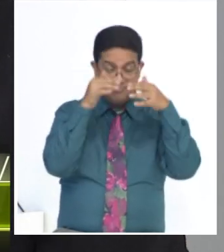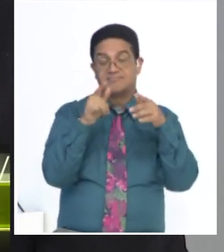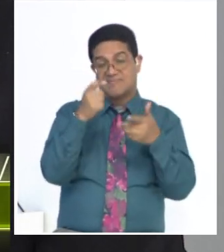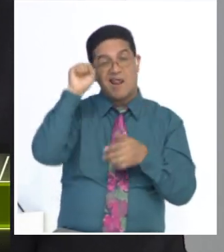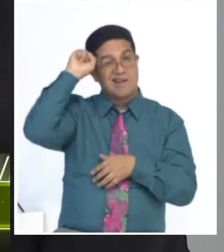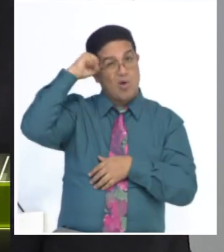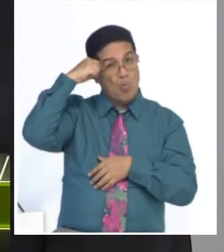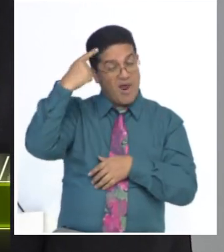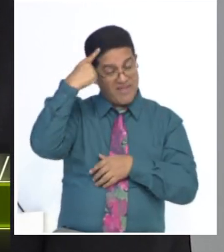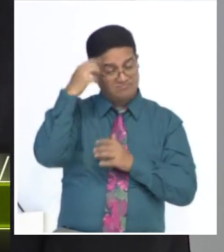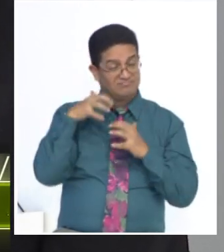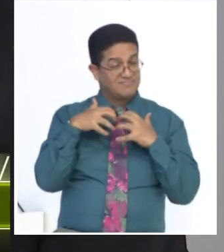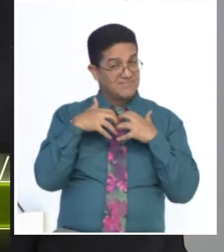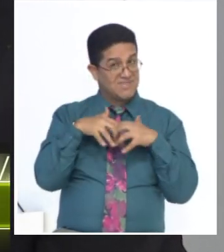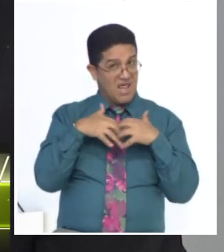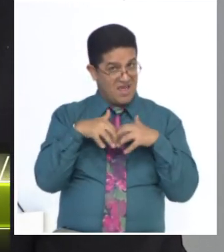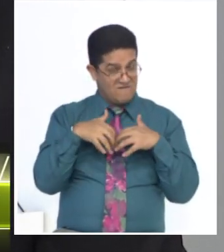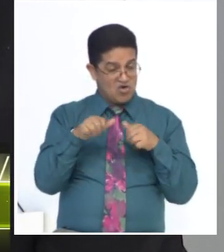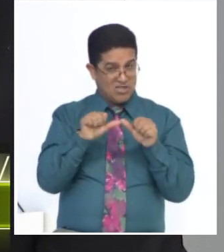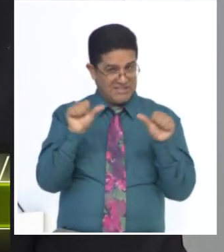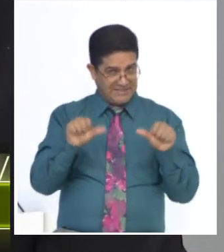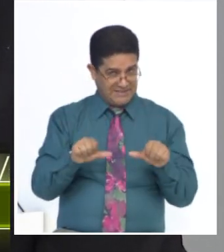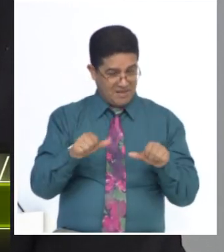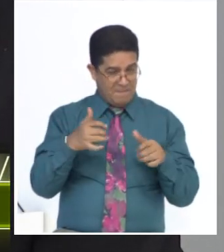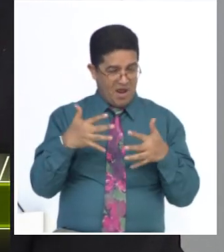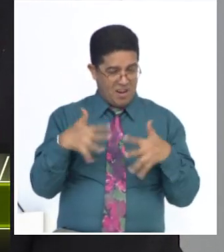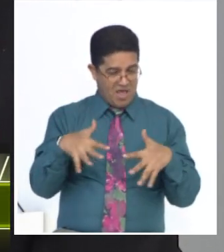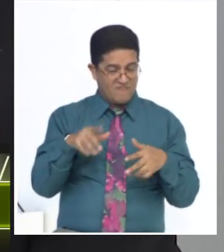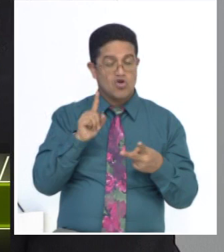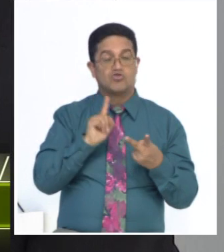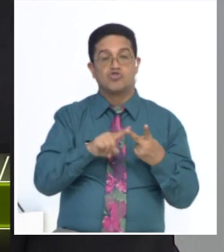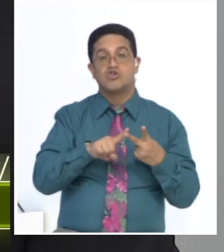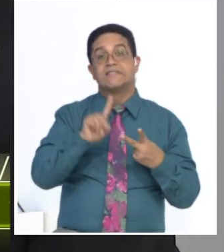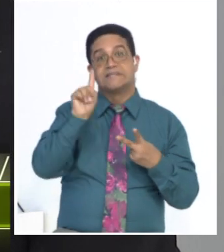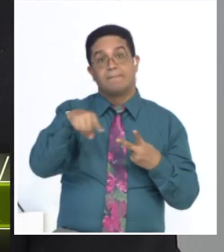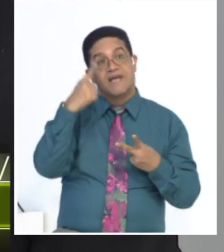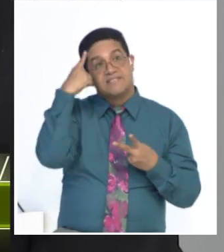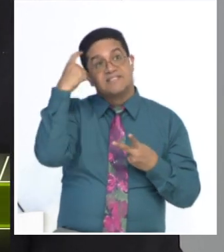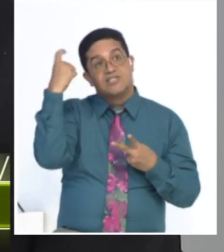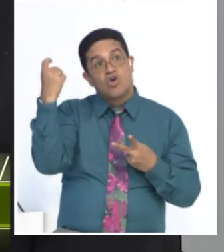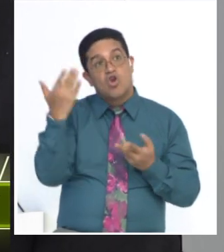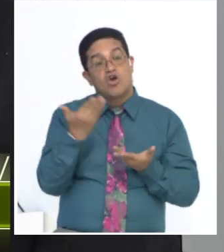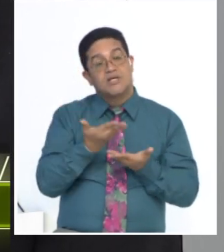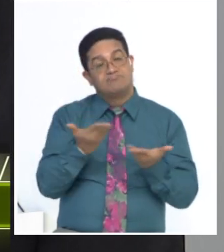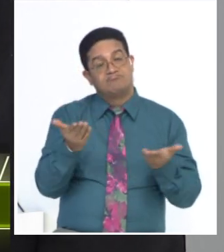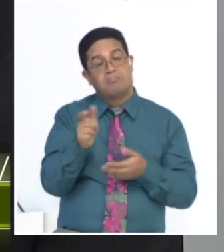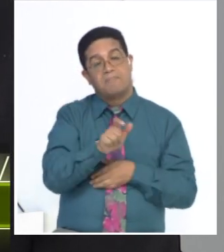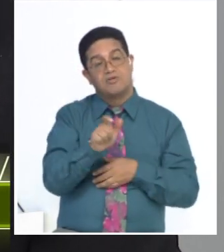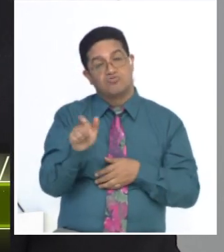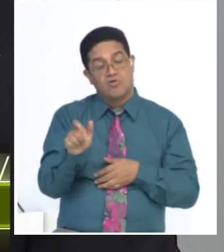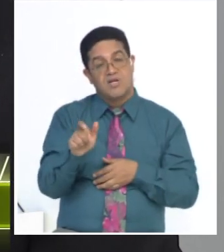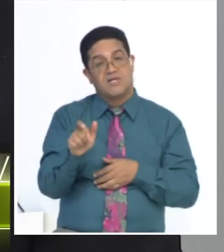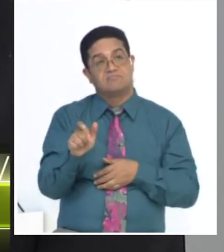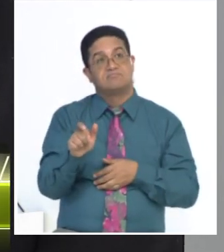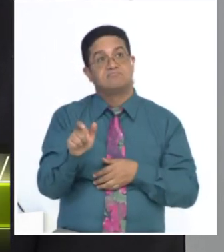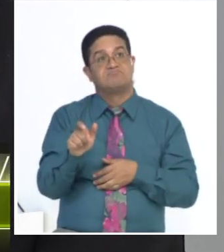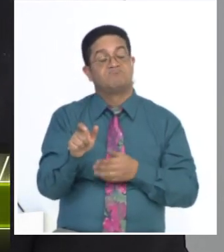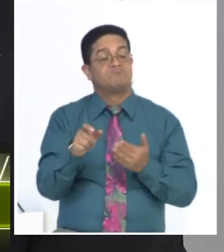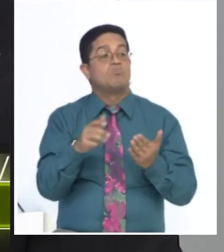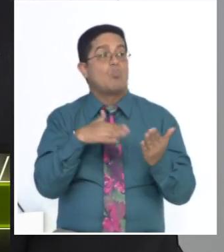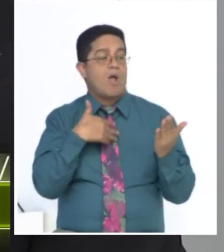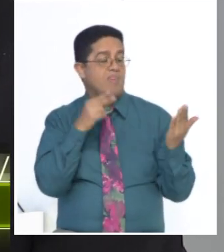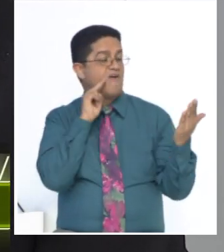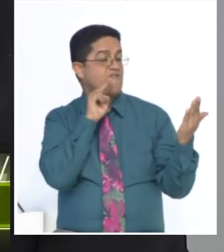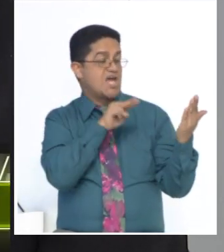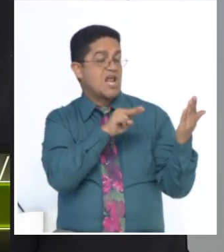el cerebro. Y posteriormente también la parte psicológica del paciente, el cual puede observarse en un espejo y decir, cónchale,